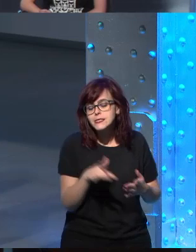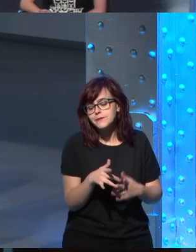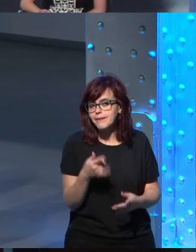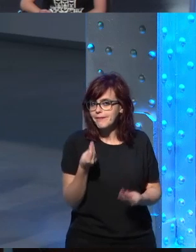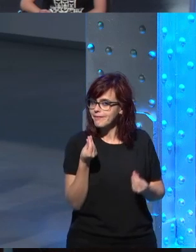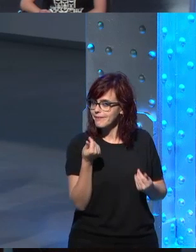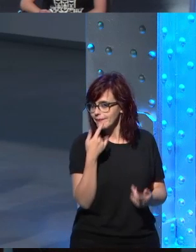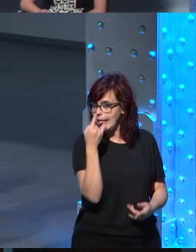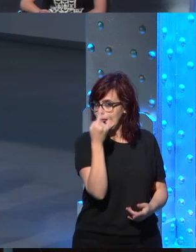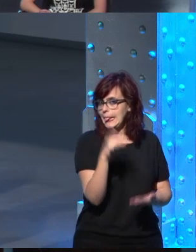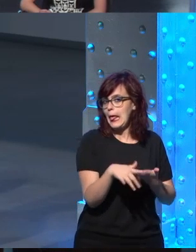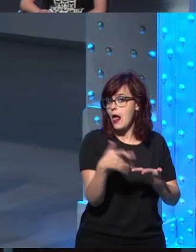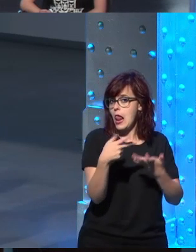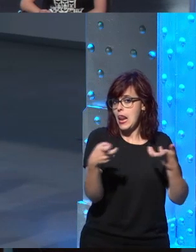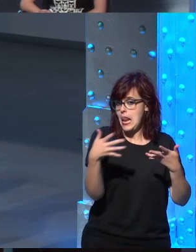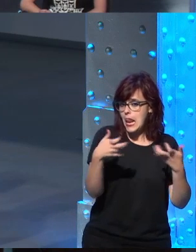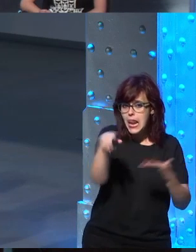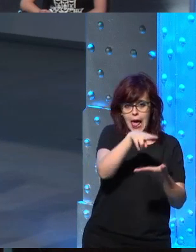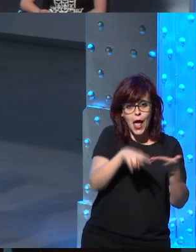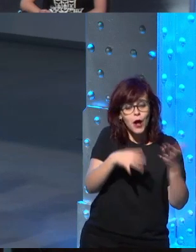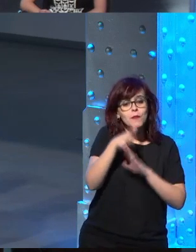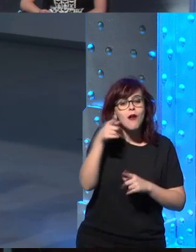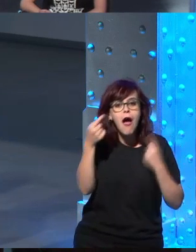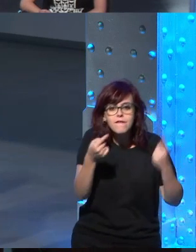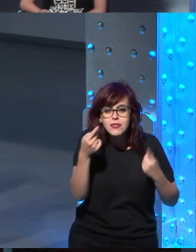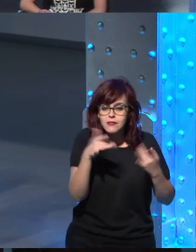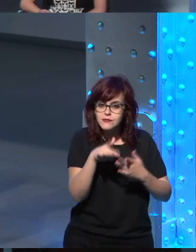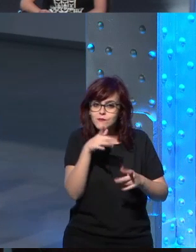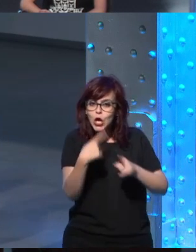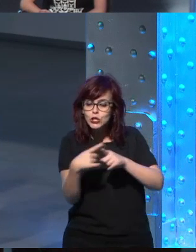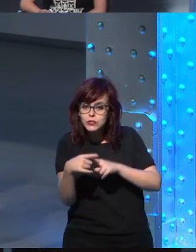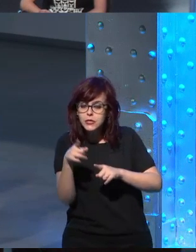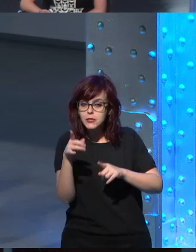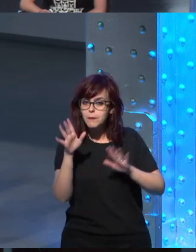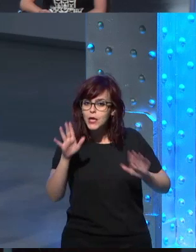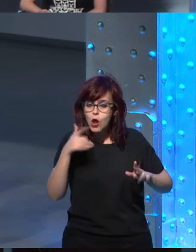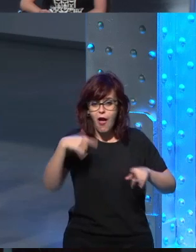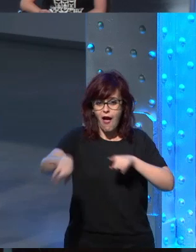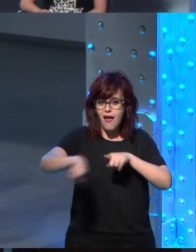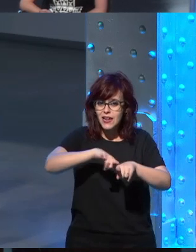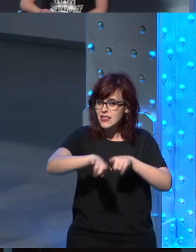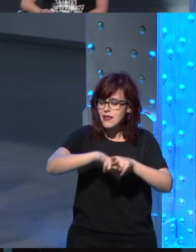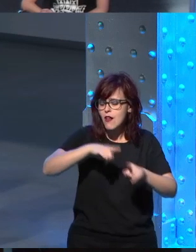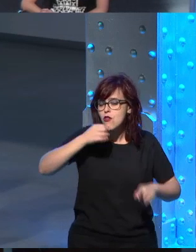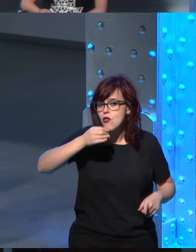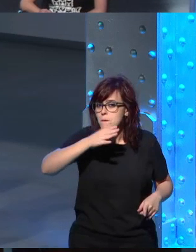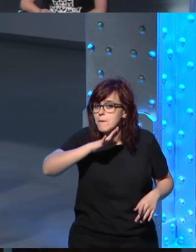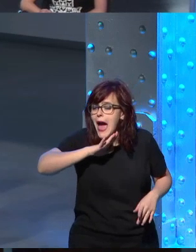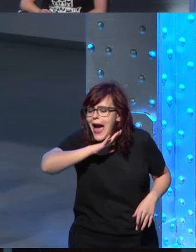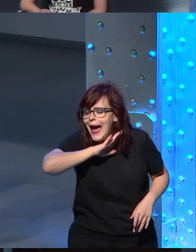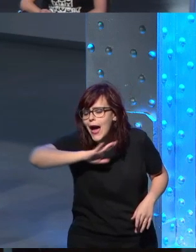leo. Y me gustan mucho los que dicen que qué listo es usted y todos estos, pero la crítica negativa la